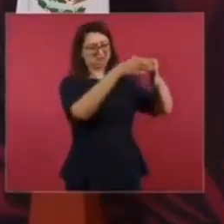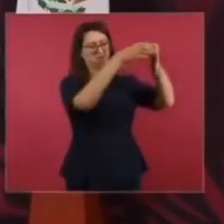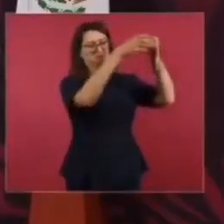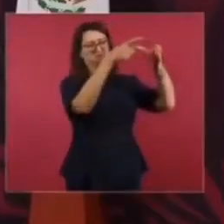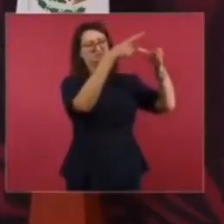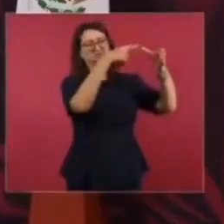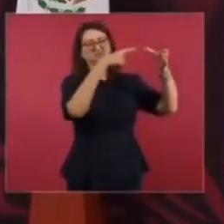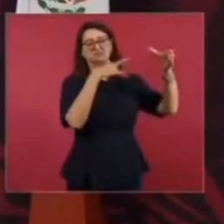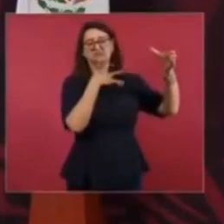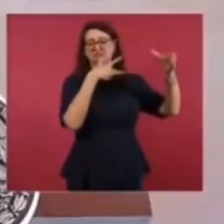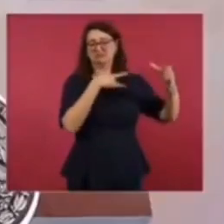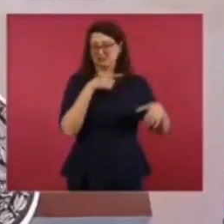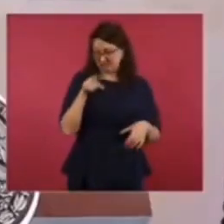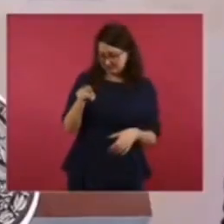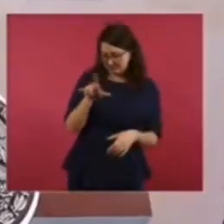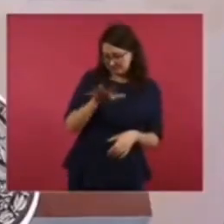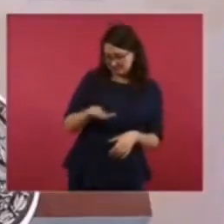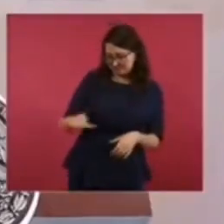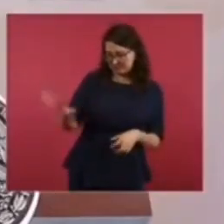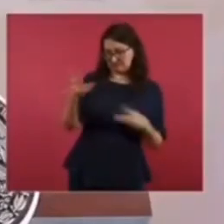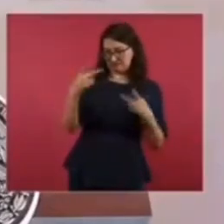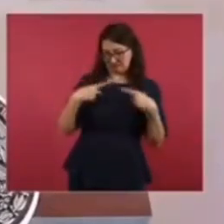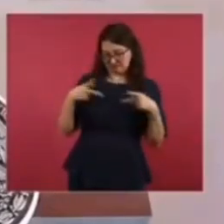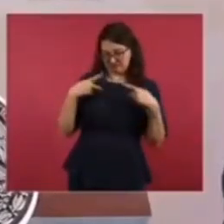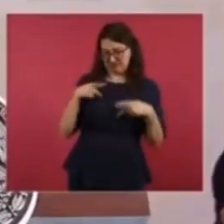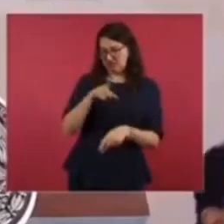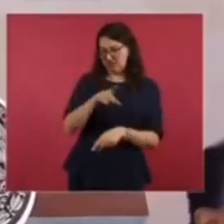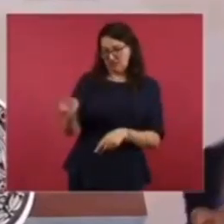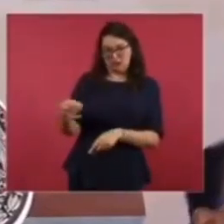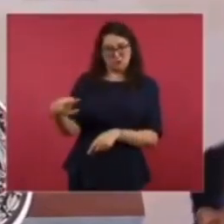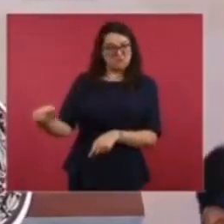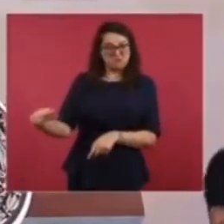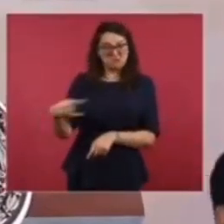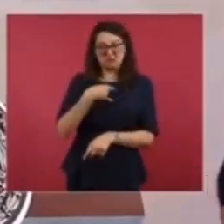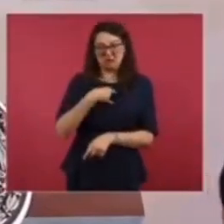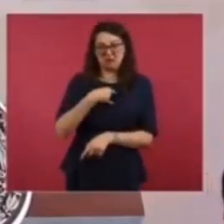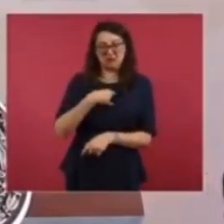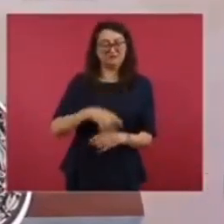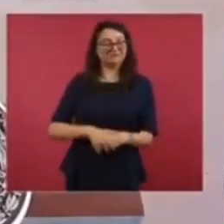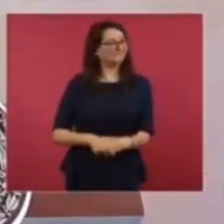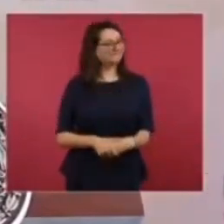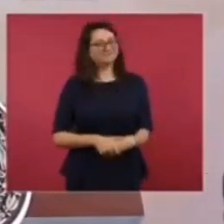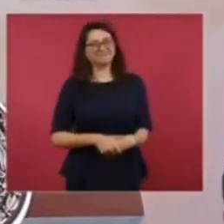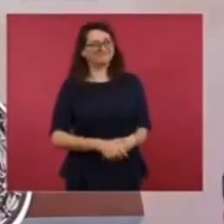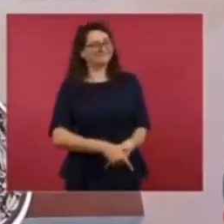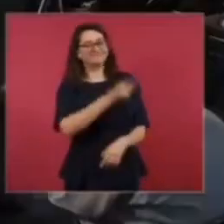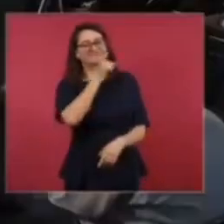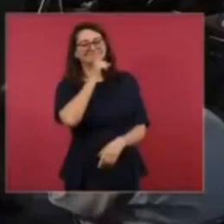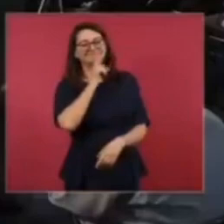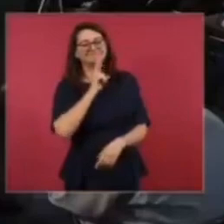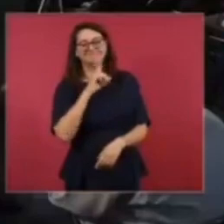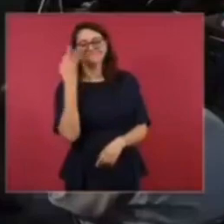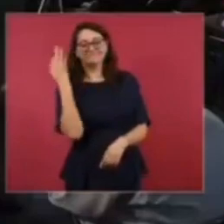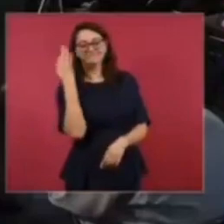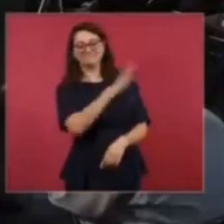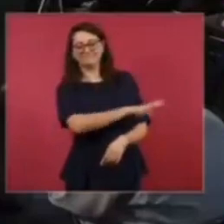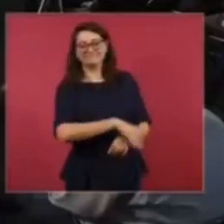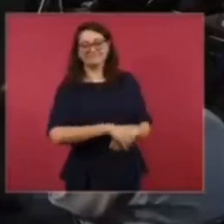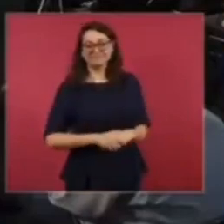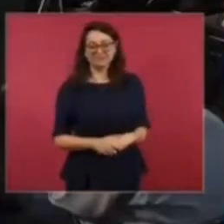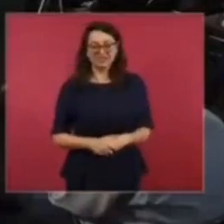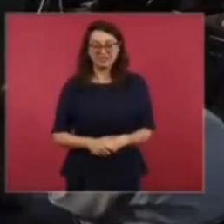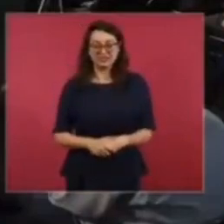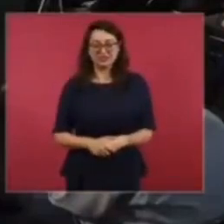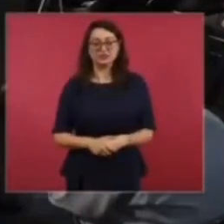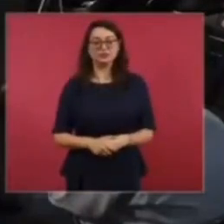en seguir subiendo a Xochitl Gálvez. Porque lo que van a hacer como último recurso es sacar